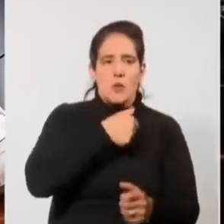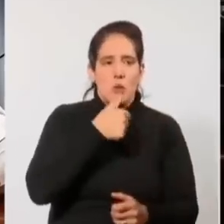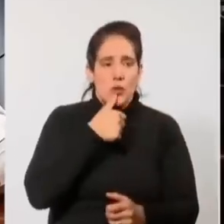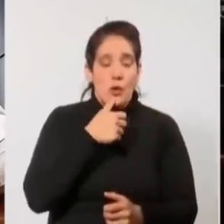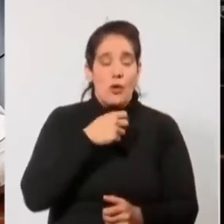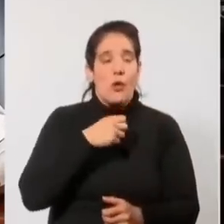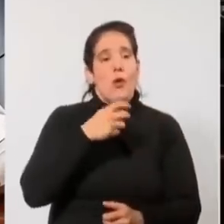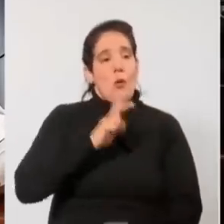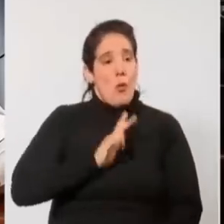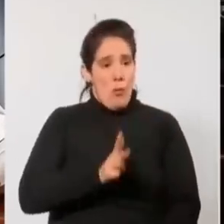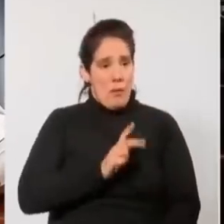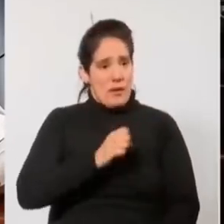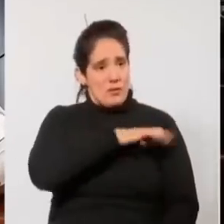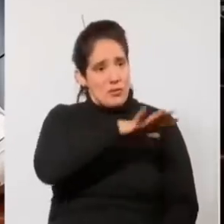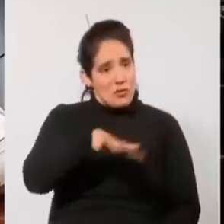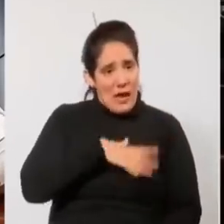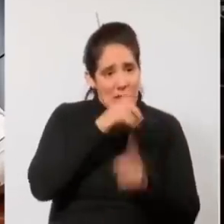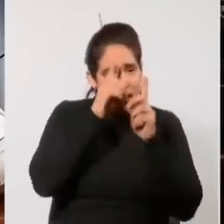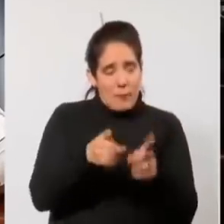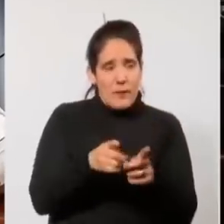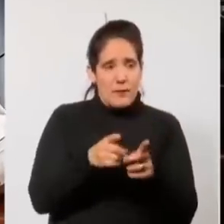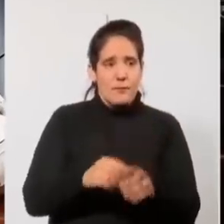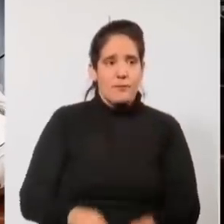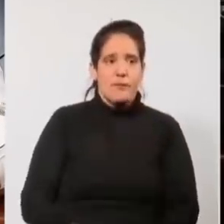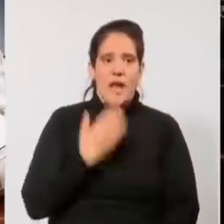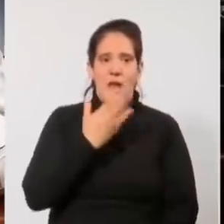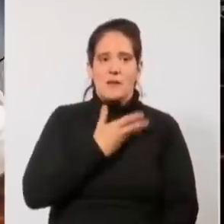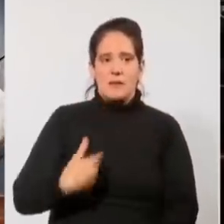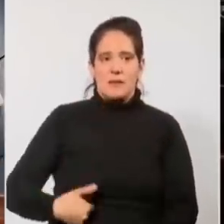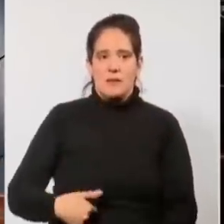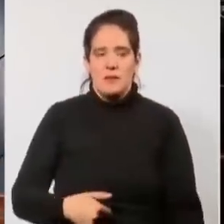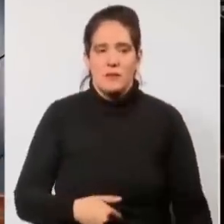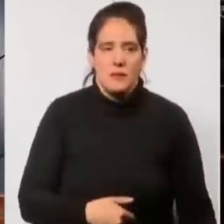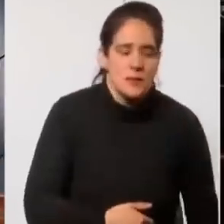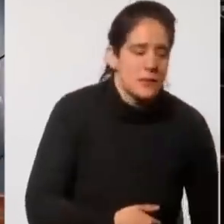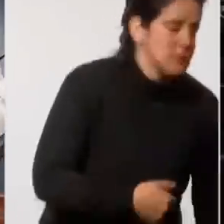humana y social en la que está sumergido. Muchas gracias. A usted, senadora.